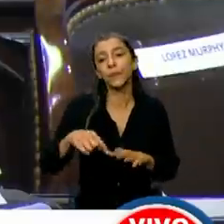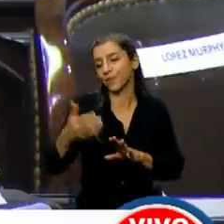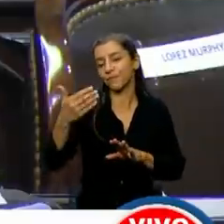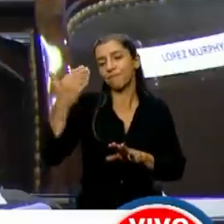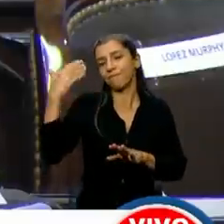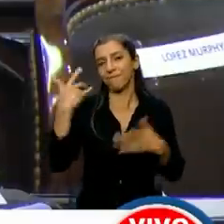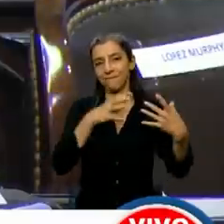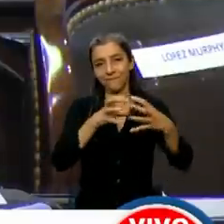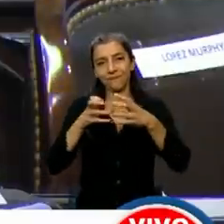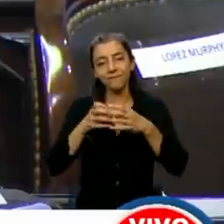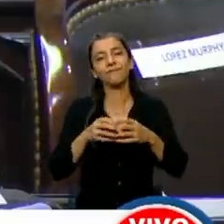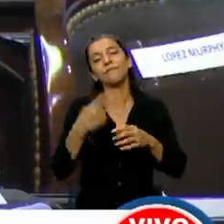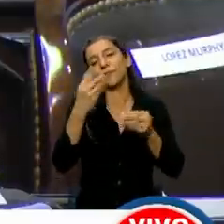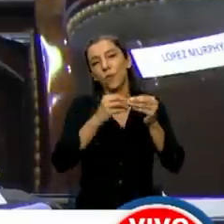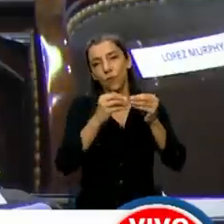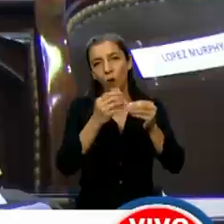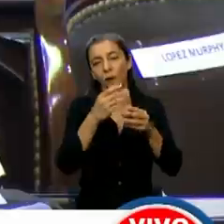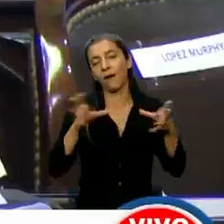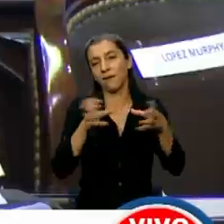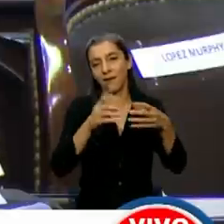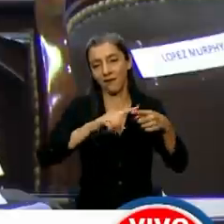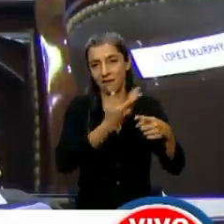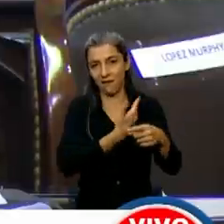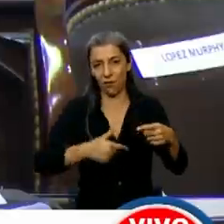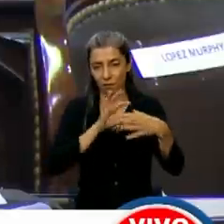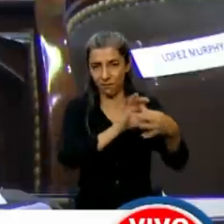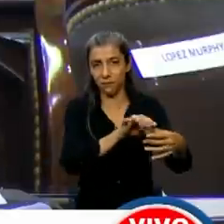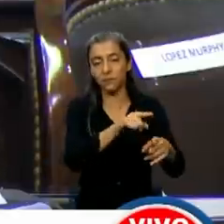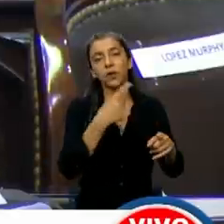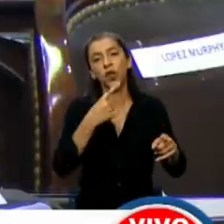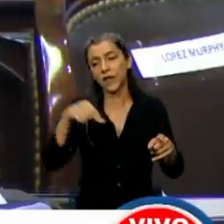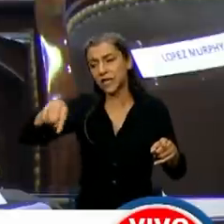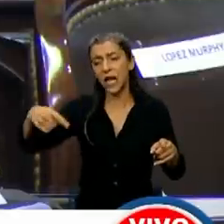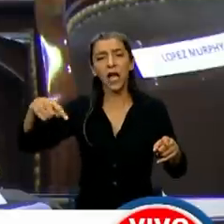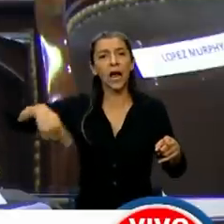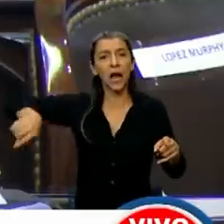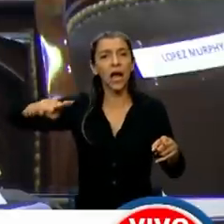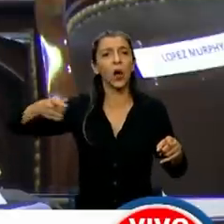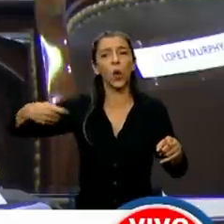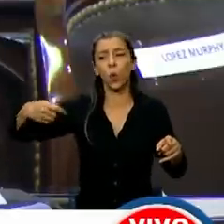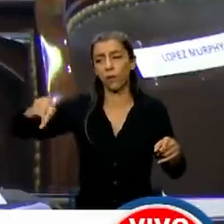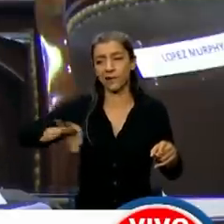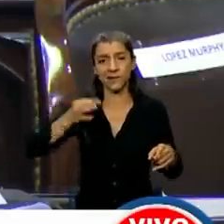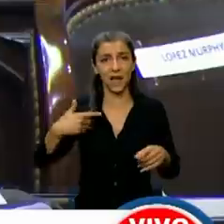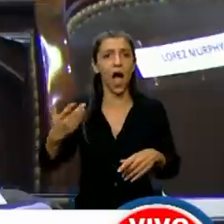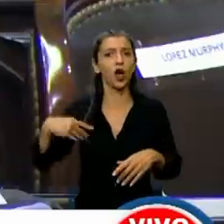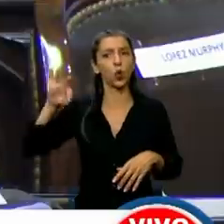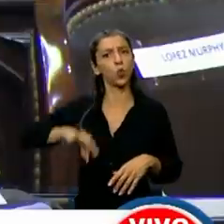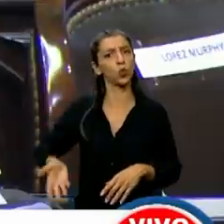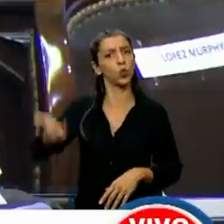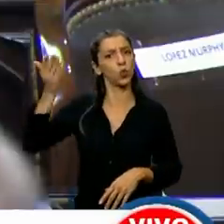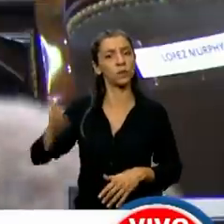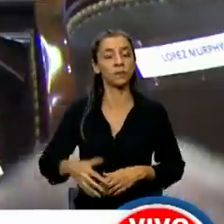un colega del oficialismo dijo que los jubilados ganaron este año mire presidente